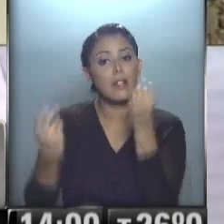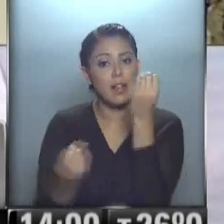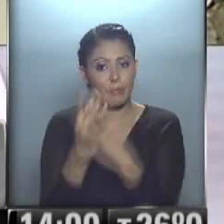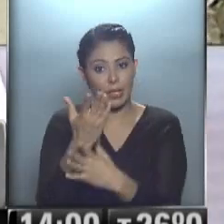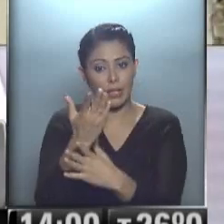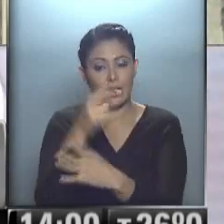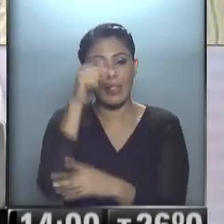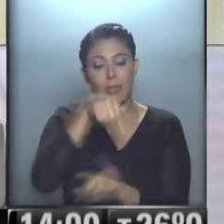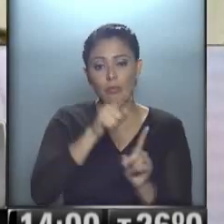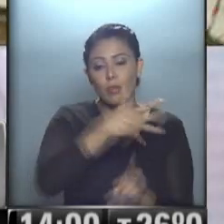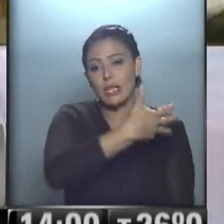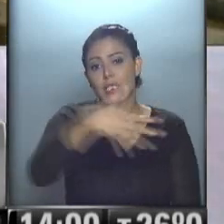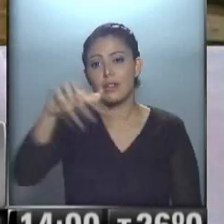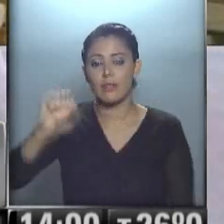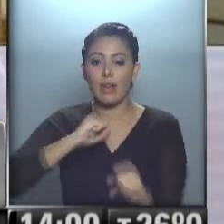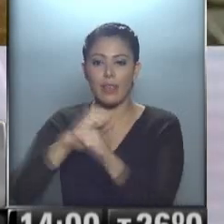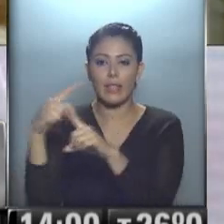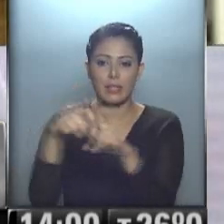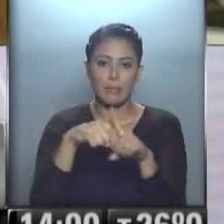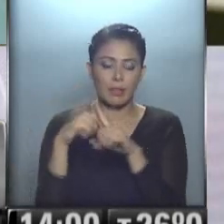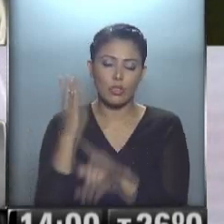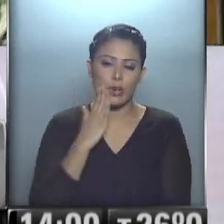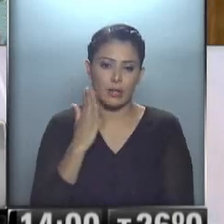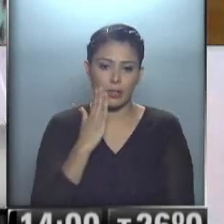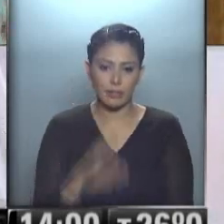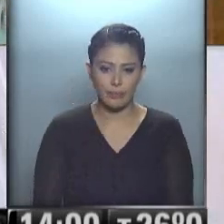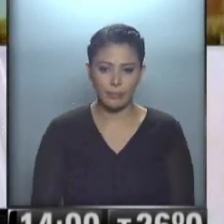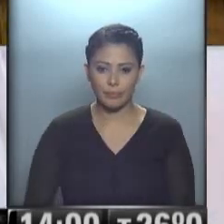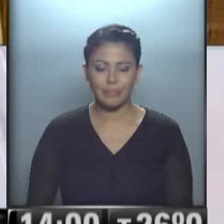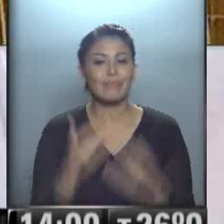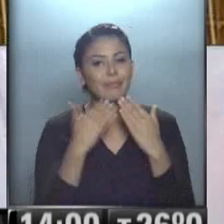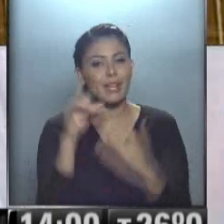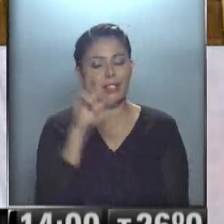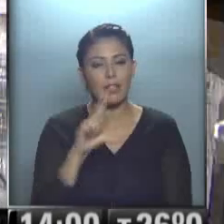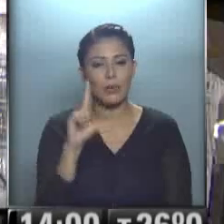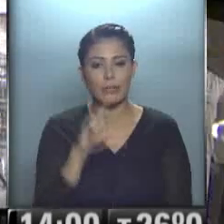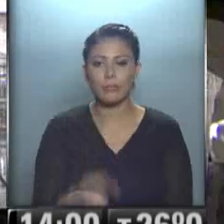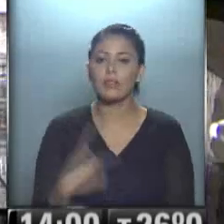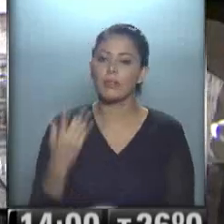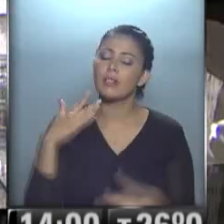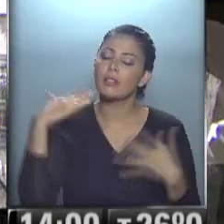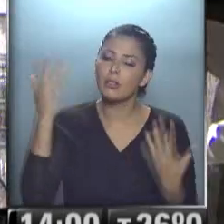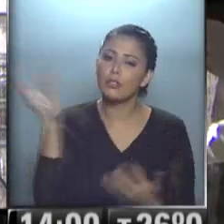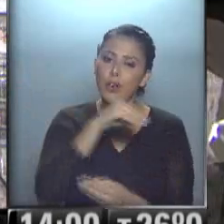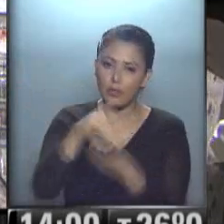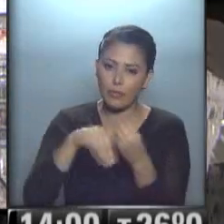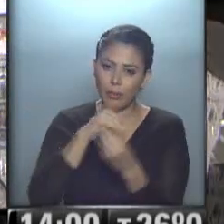finalmente sea trasladado al cementerio de la chacarita Gracias Laura y nuestras condolencias para la familia del